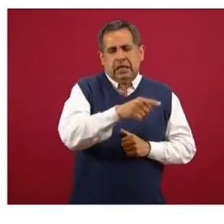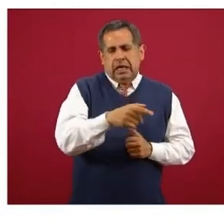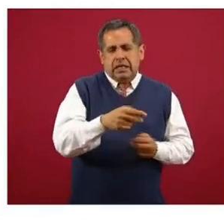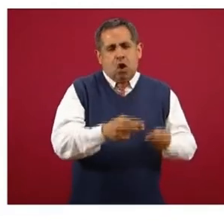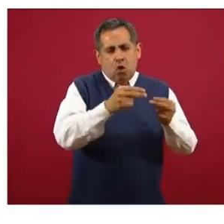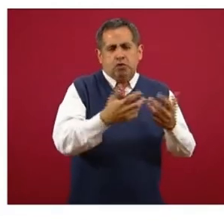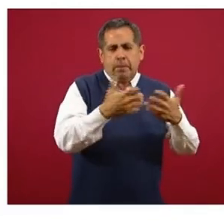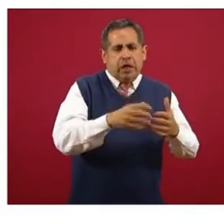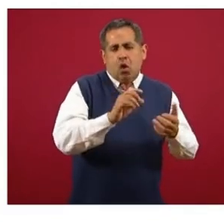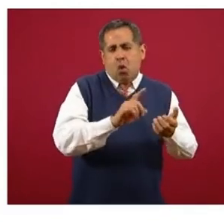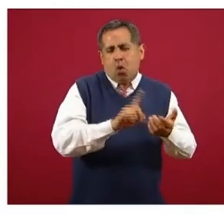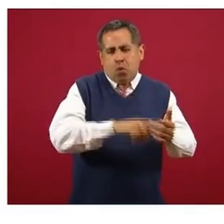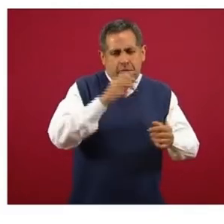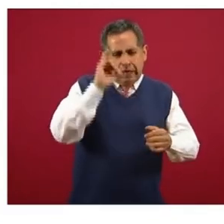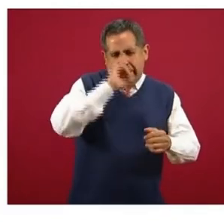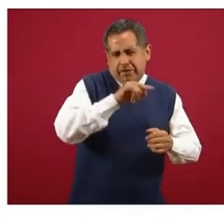o un patrón